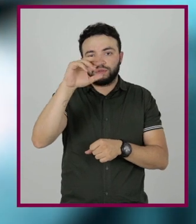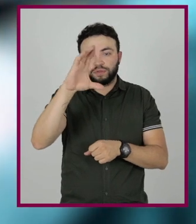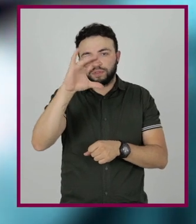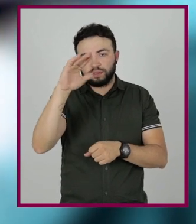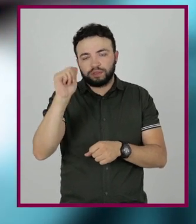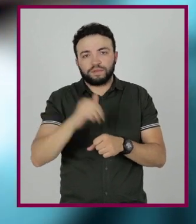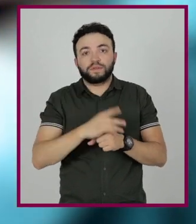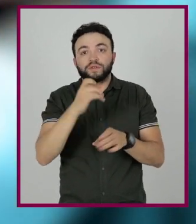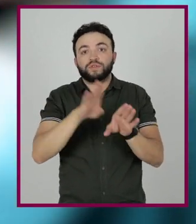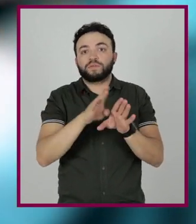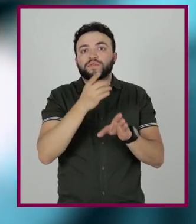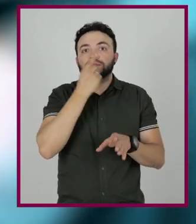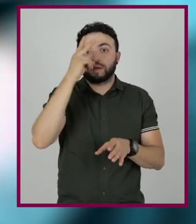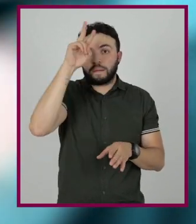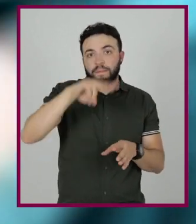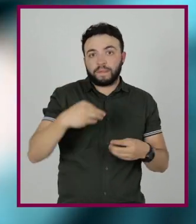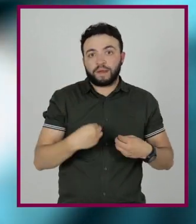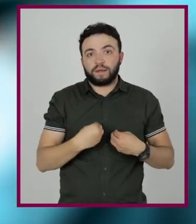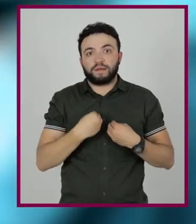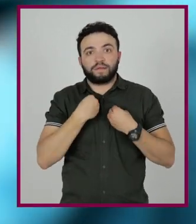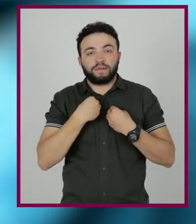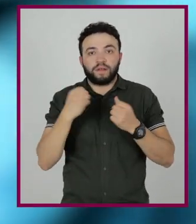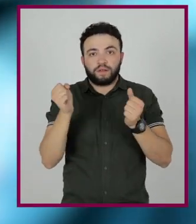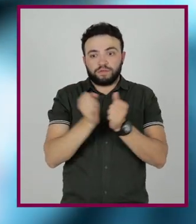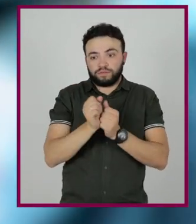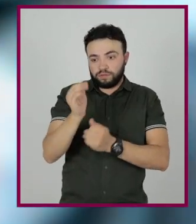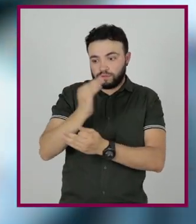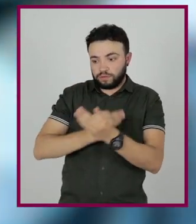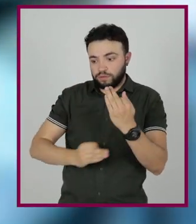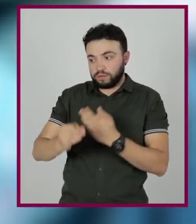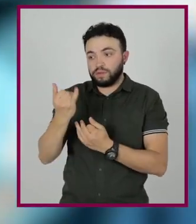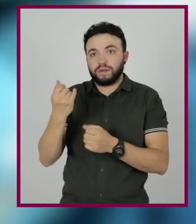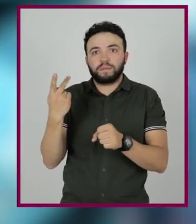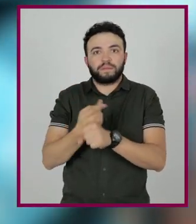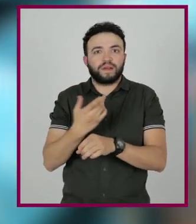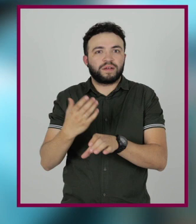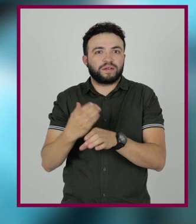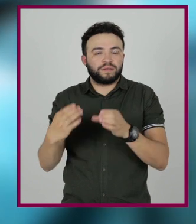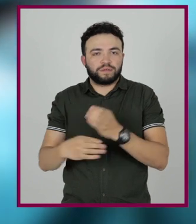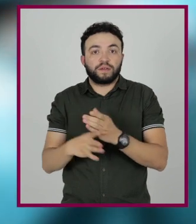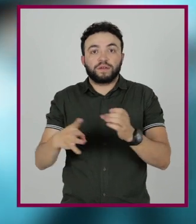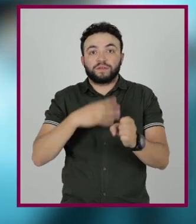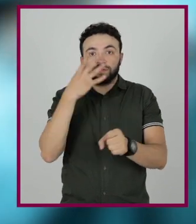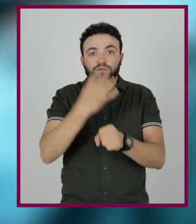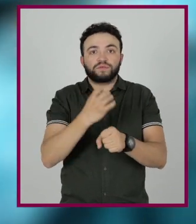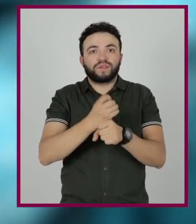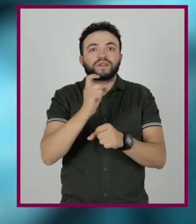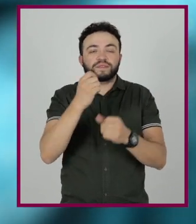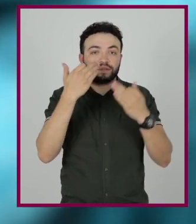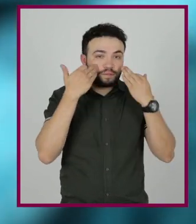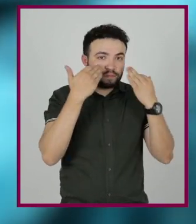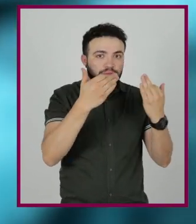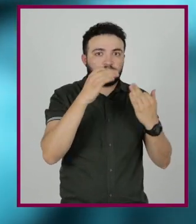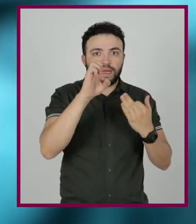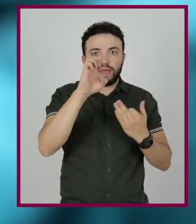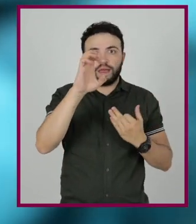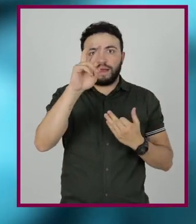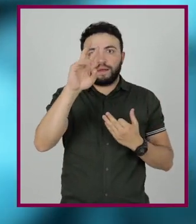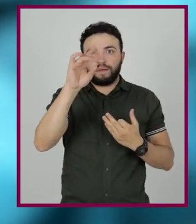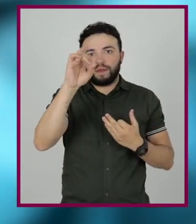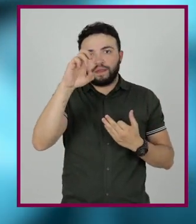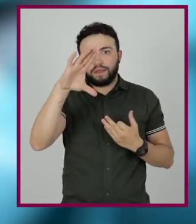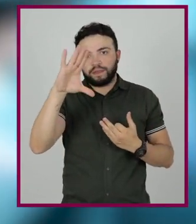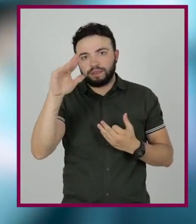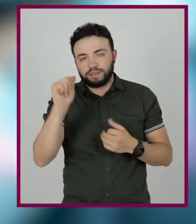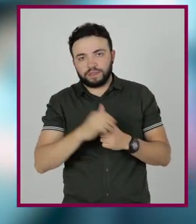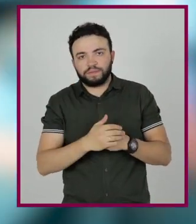la teoría ha tenido en la vida real con todo y las consecuencias. Luego, en cuarto lugar, vienen las evidencias. Estas responden al